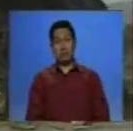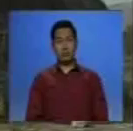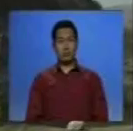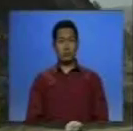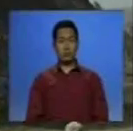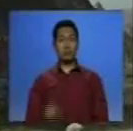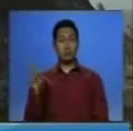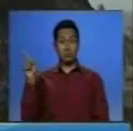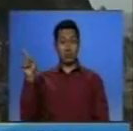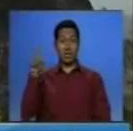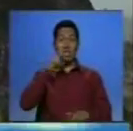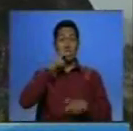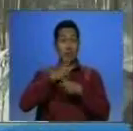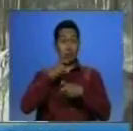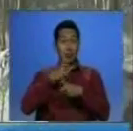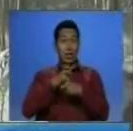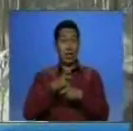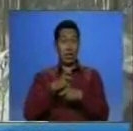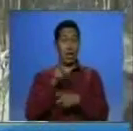La chilintosa es aquella.